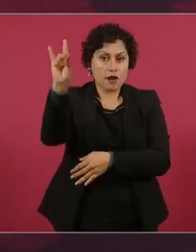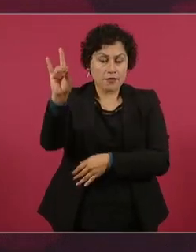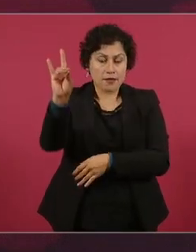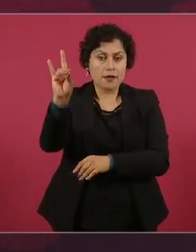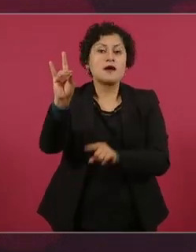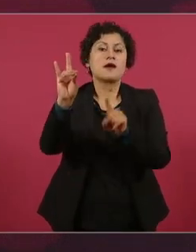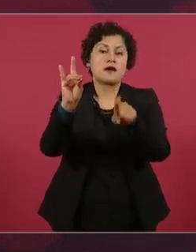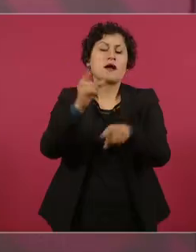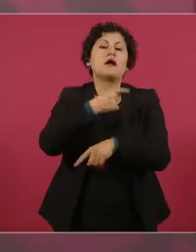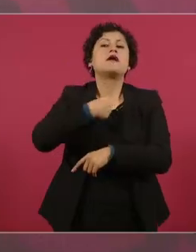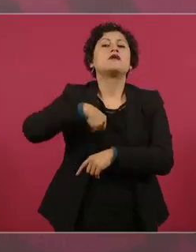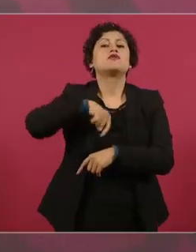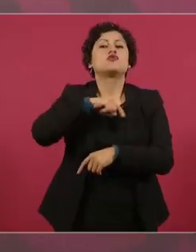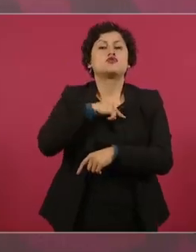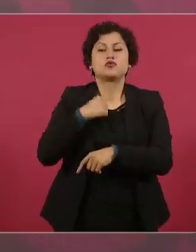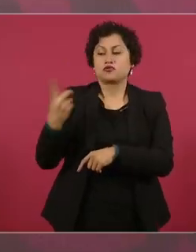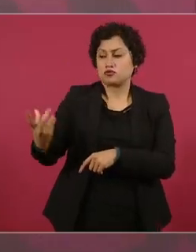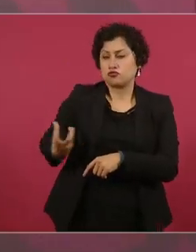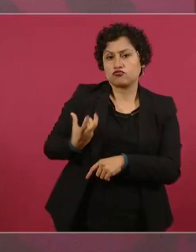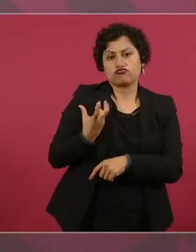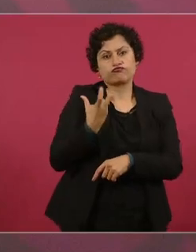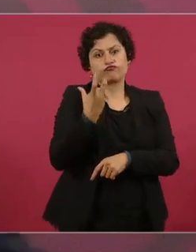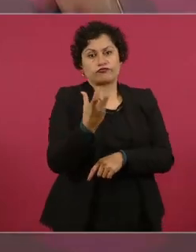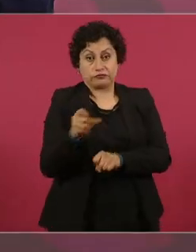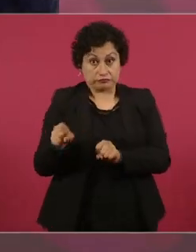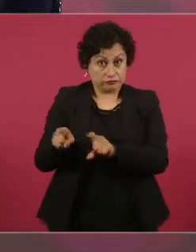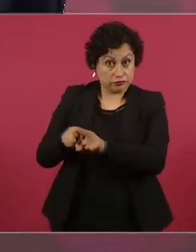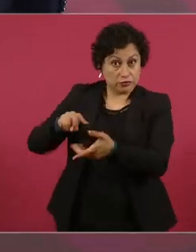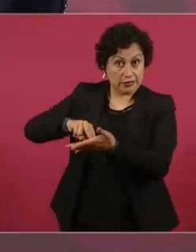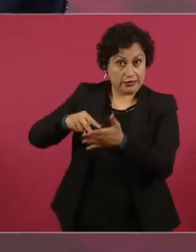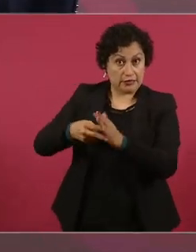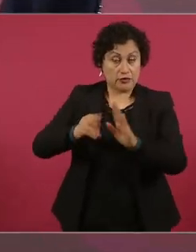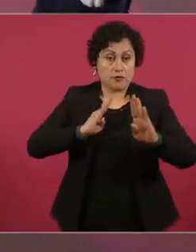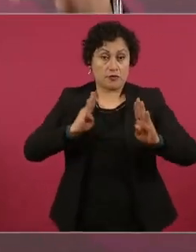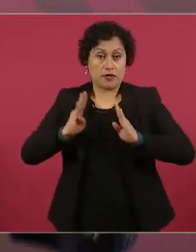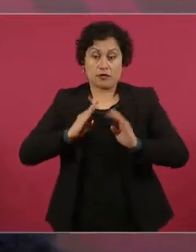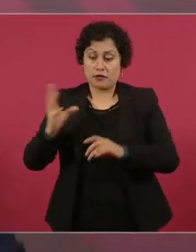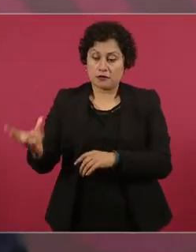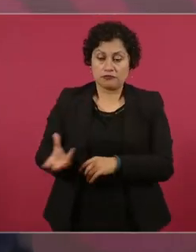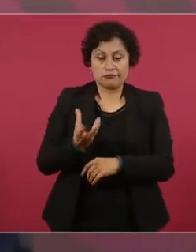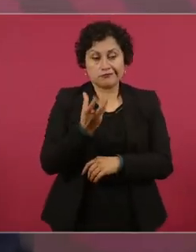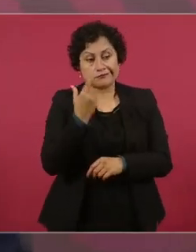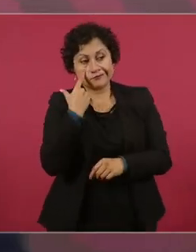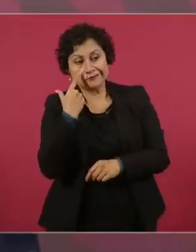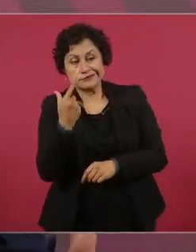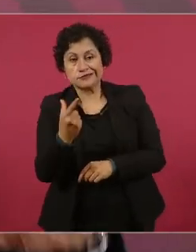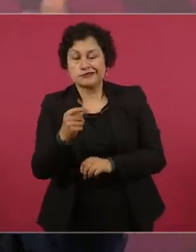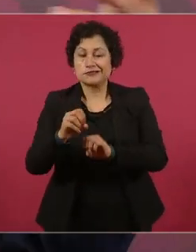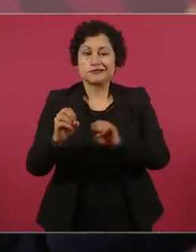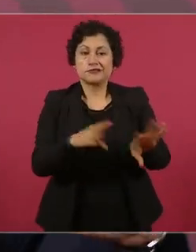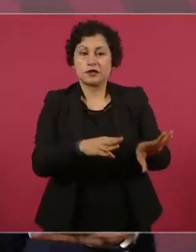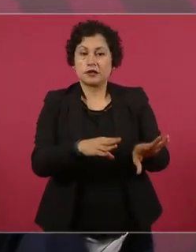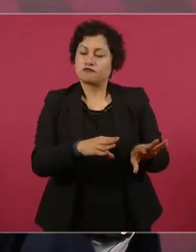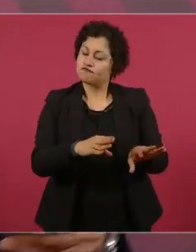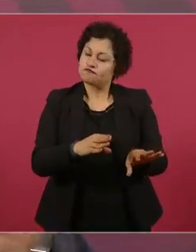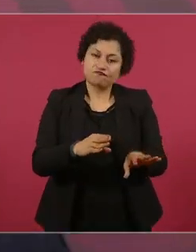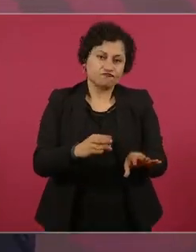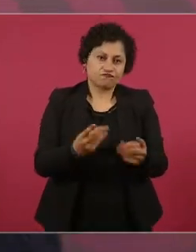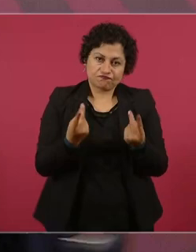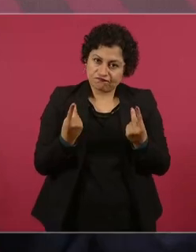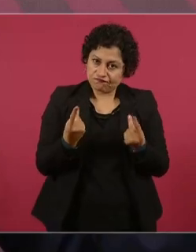con los ingenieros militares y lo levantamos en un mes, dos meses,